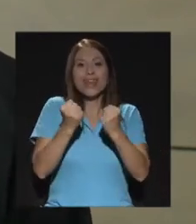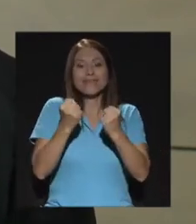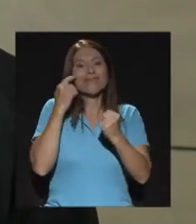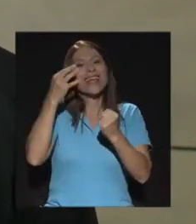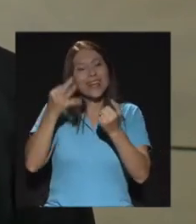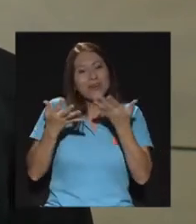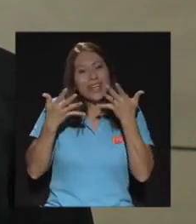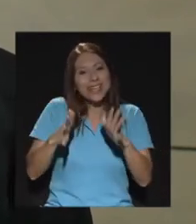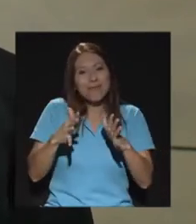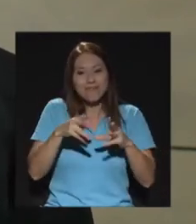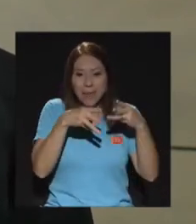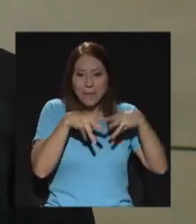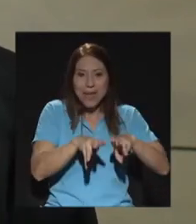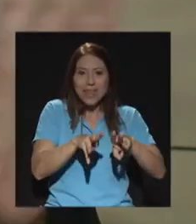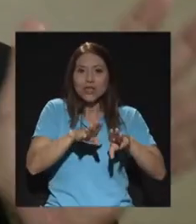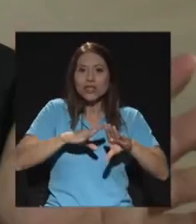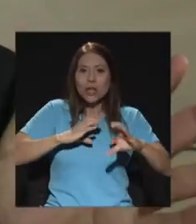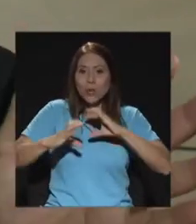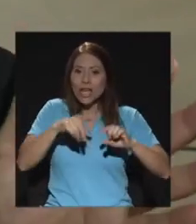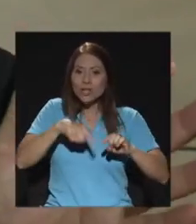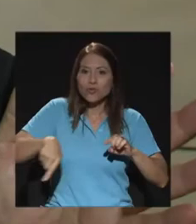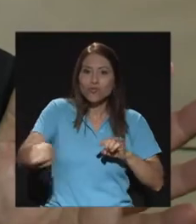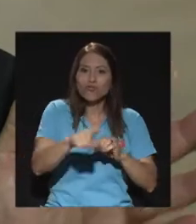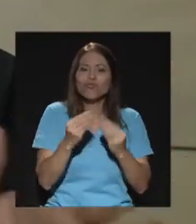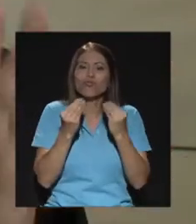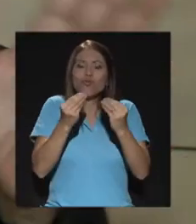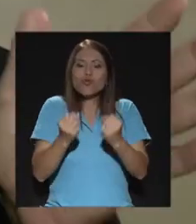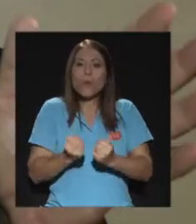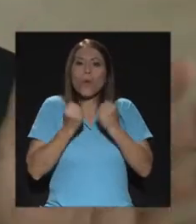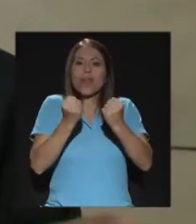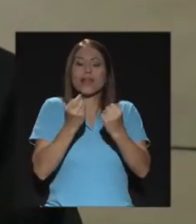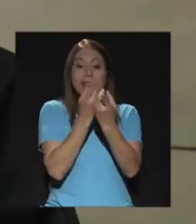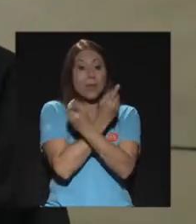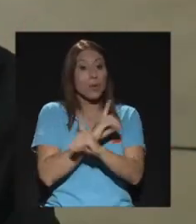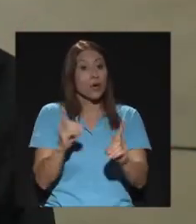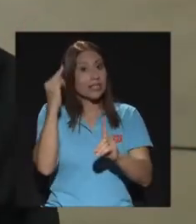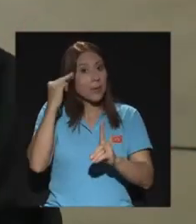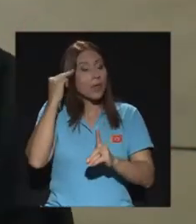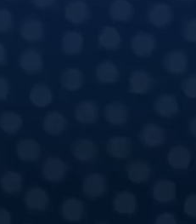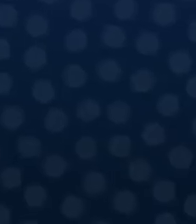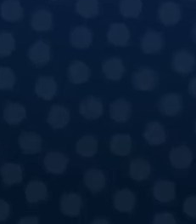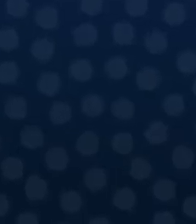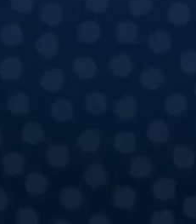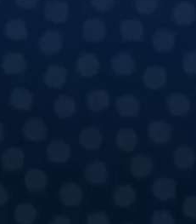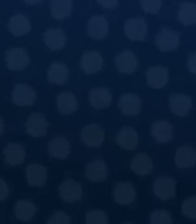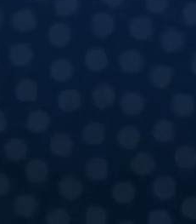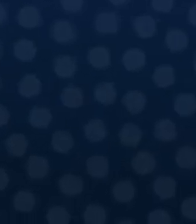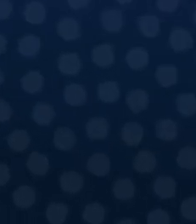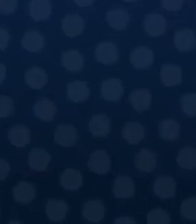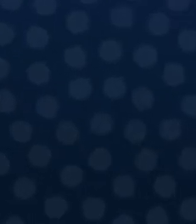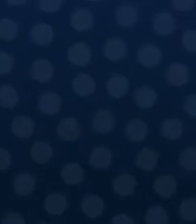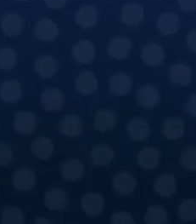con mucho poder y una democracia madura requiere que todo poder sea equilibrado y controlado.